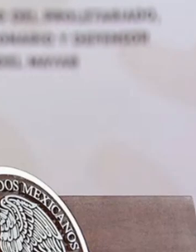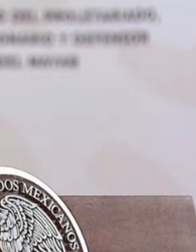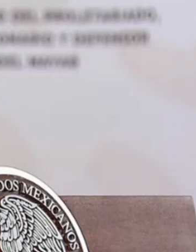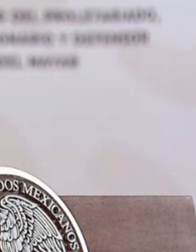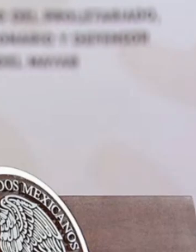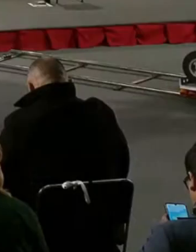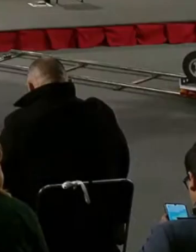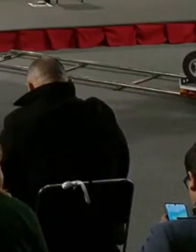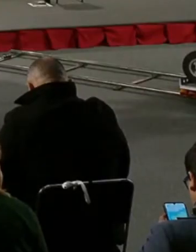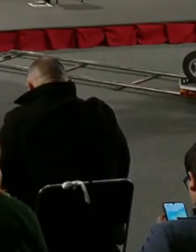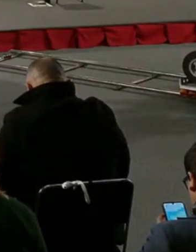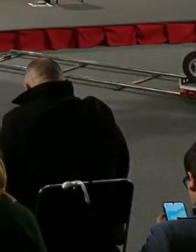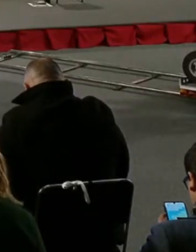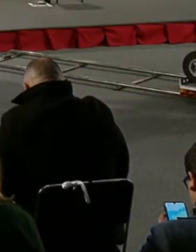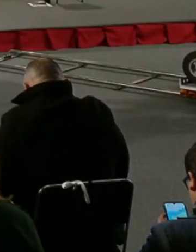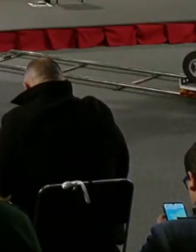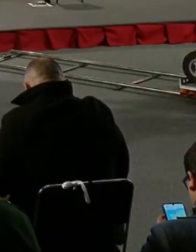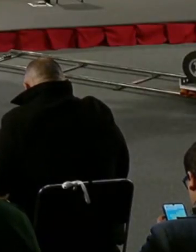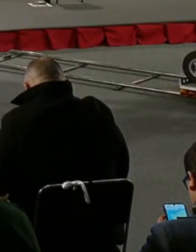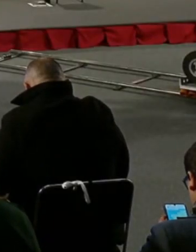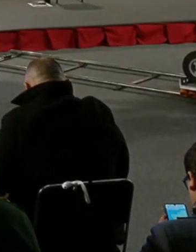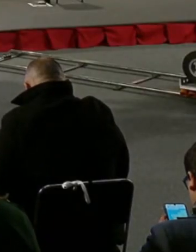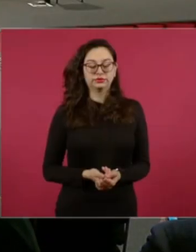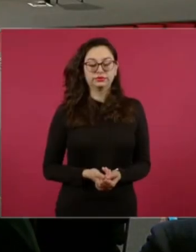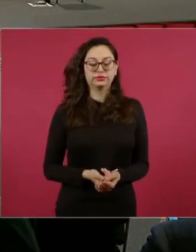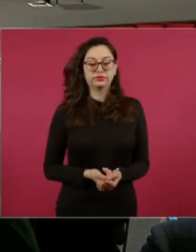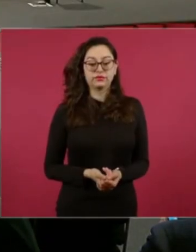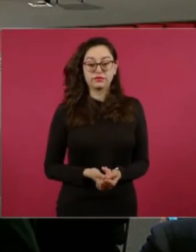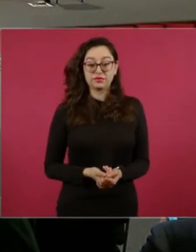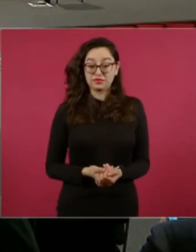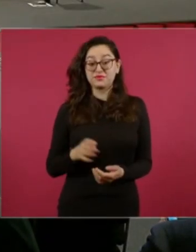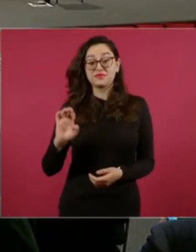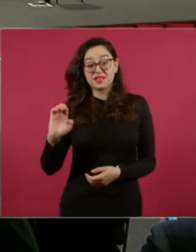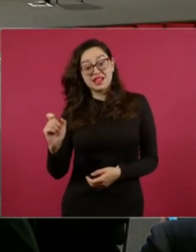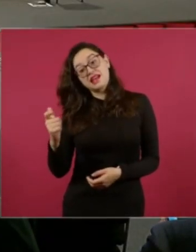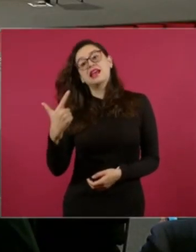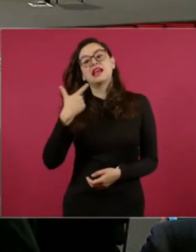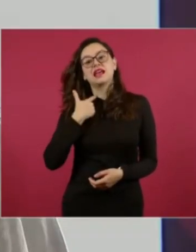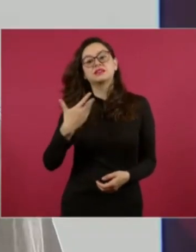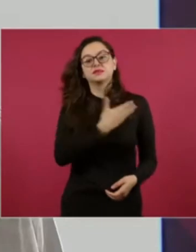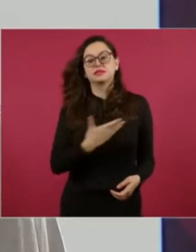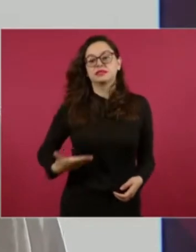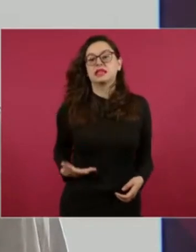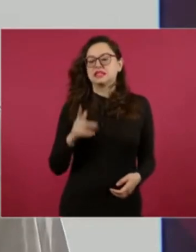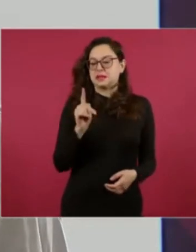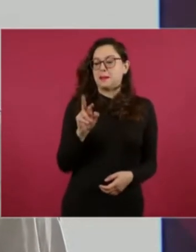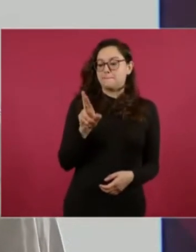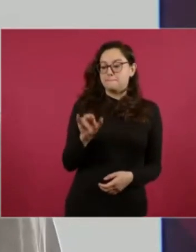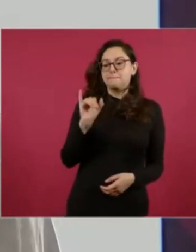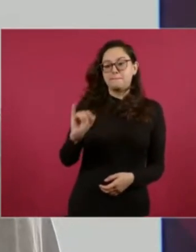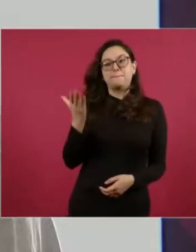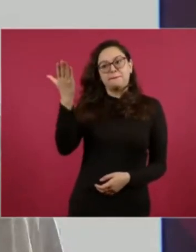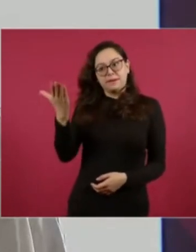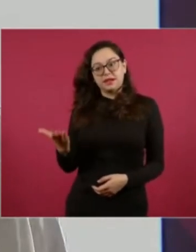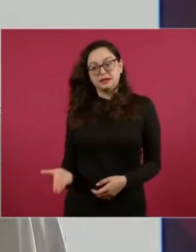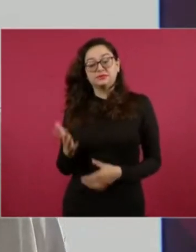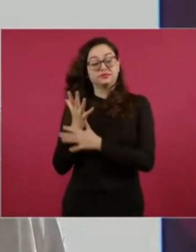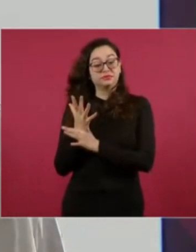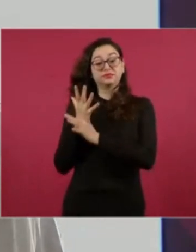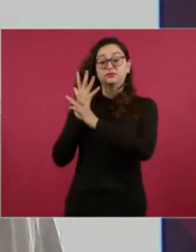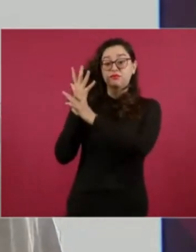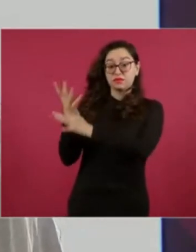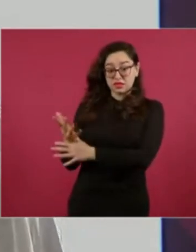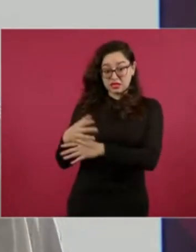boca repitiendo sus palabras. Entre lo mucho que dijo el expresidente priista, hizo especial hincapié en que la reforma al Poder